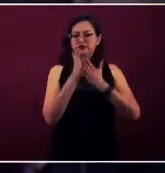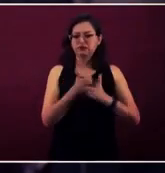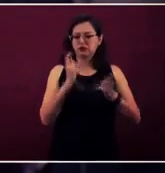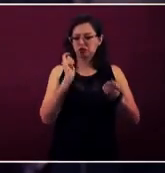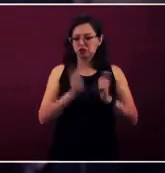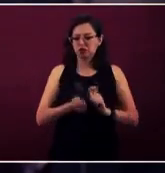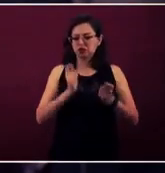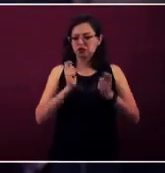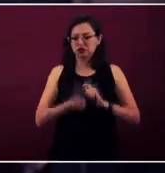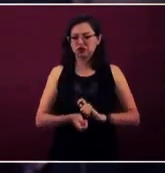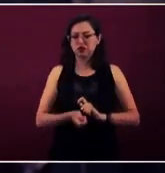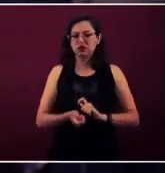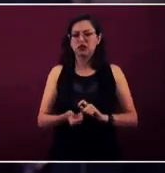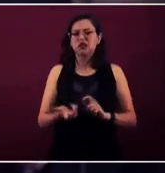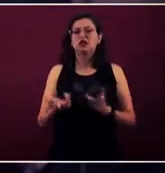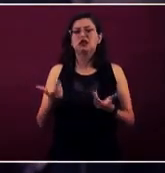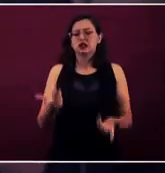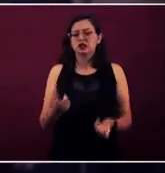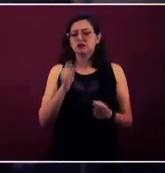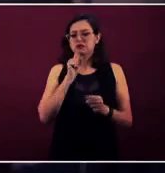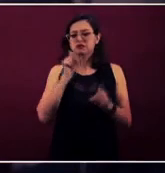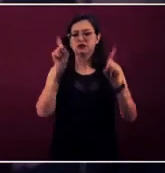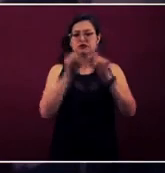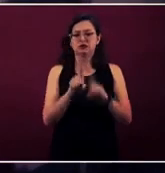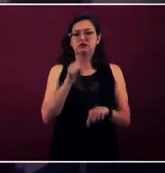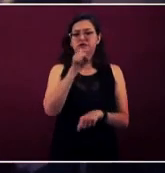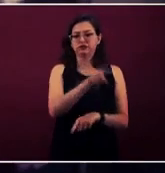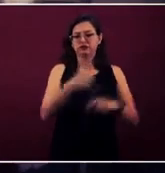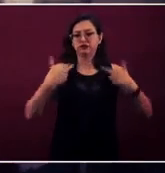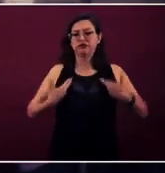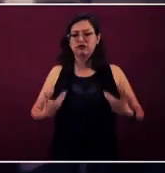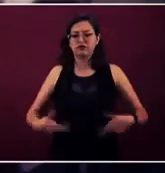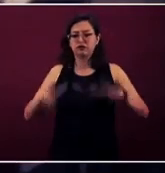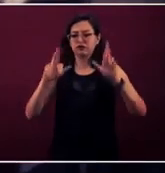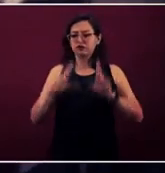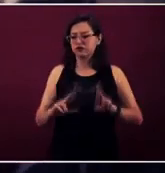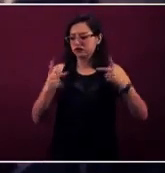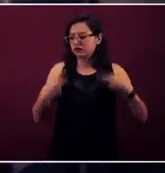y es representante de los desplazados de Aldama.